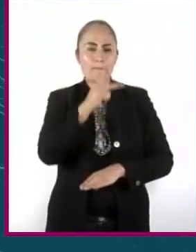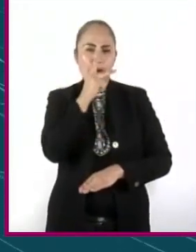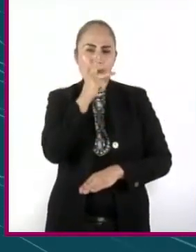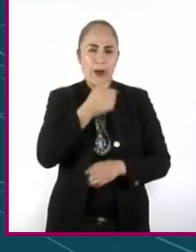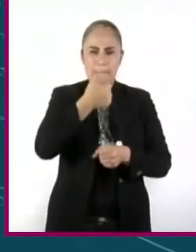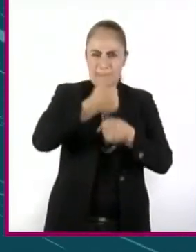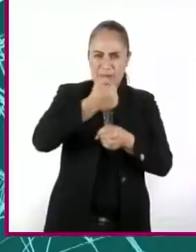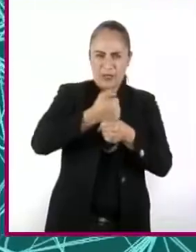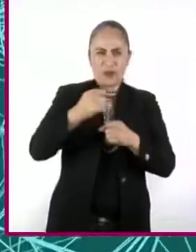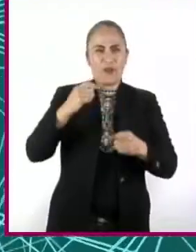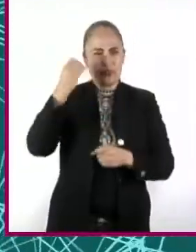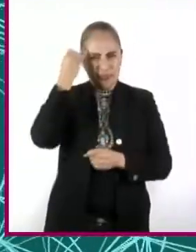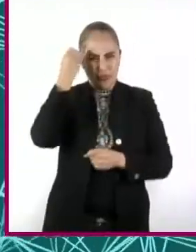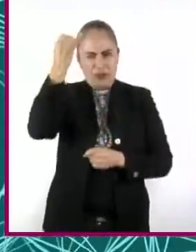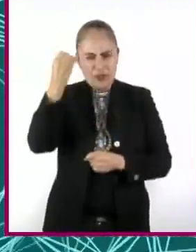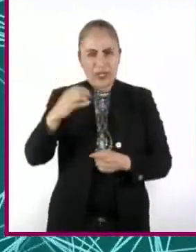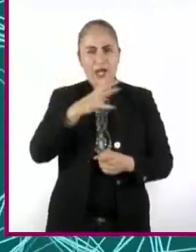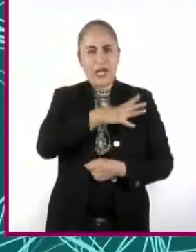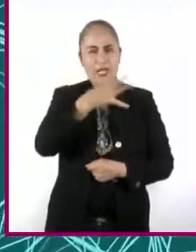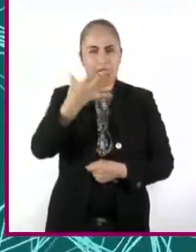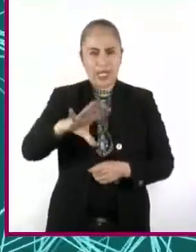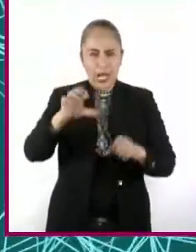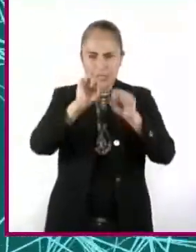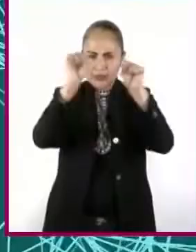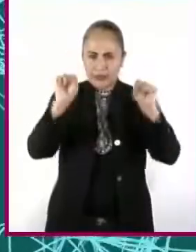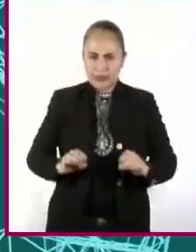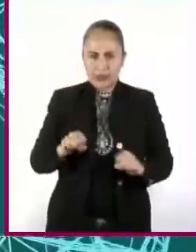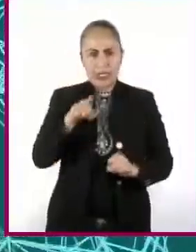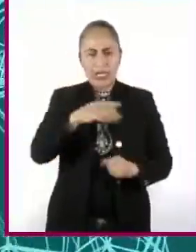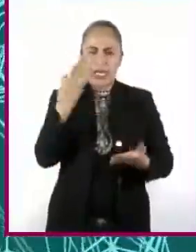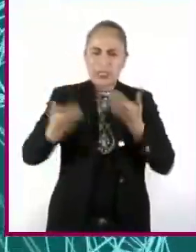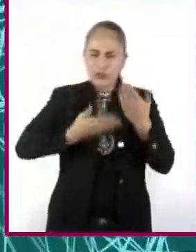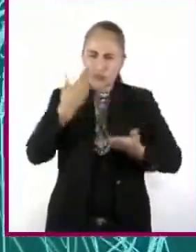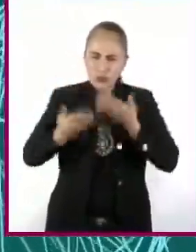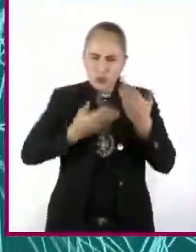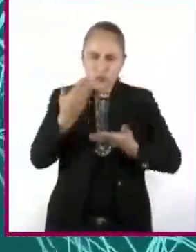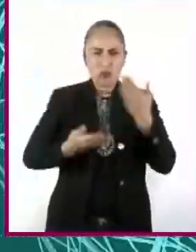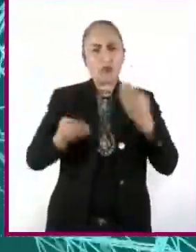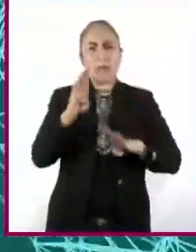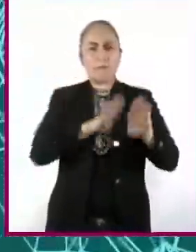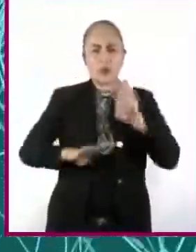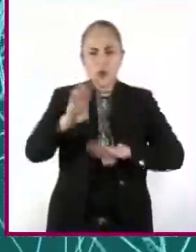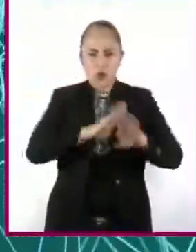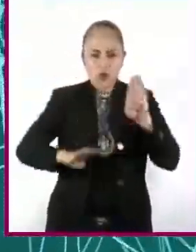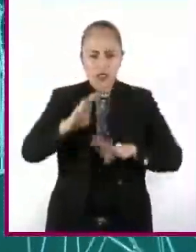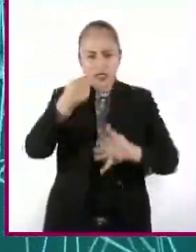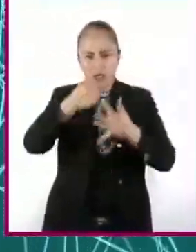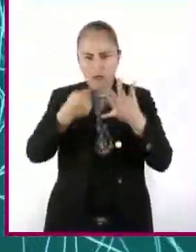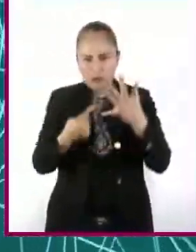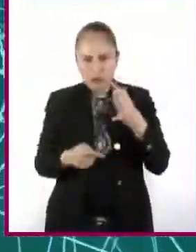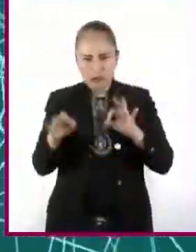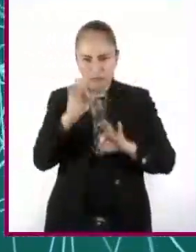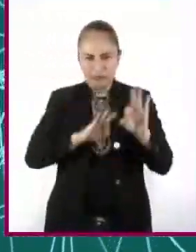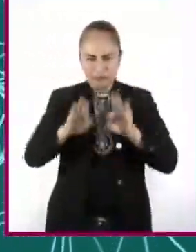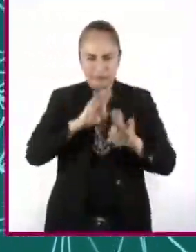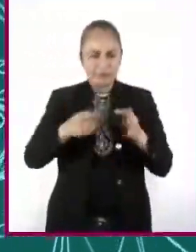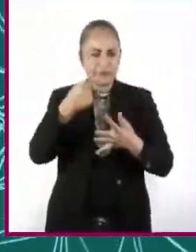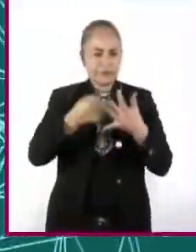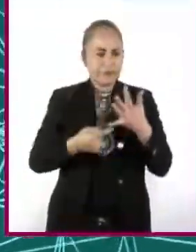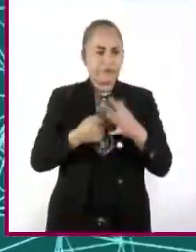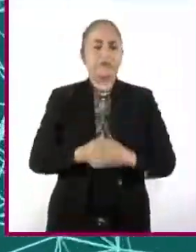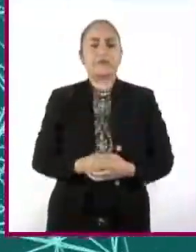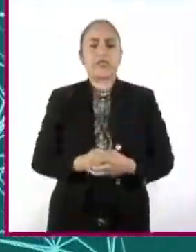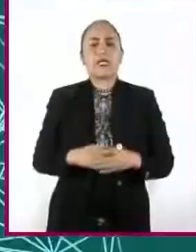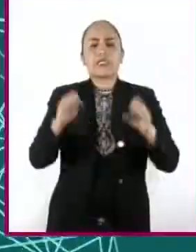de sistemas. Sus estudios de filosofía y biología le permitieron definir a los seres vivos como sistemas abiertos